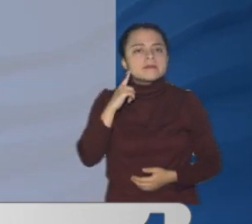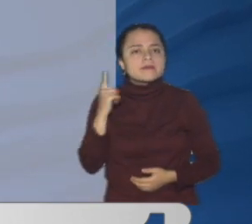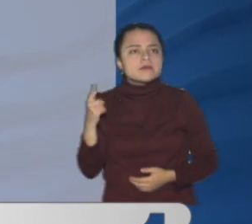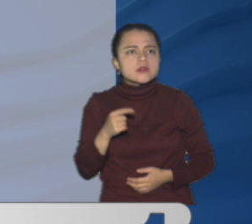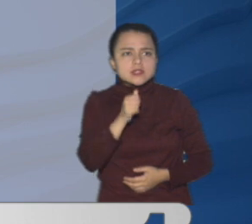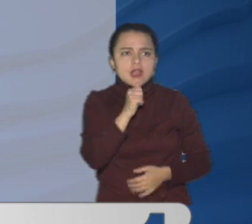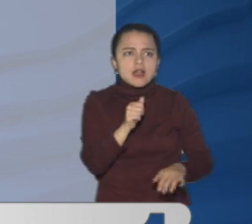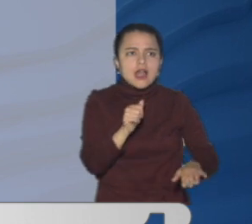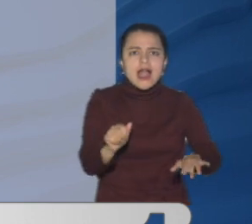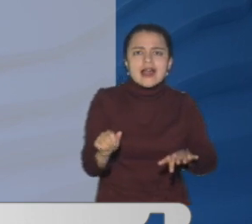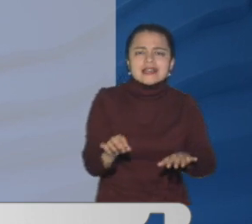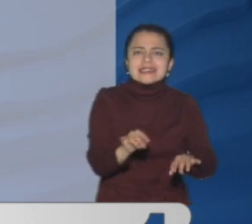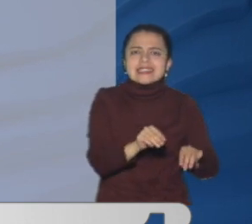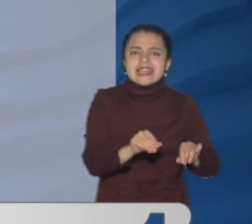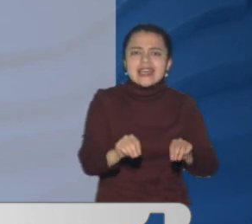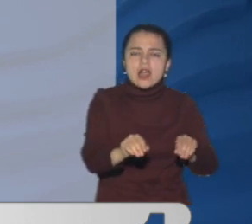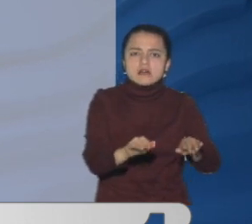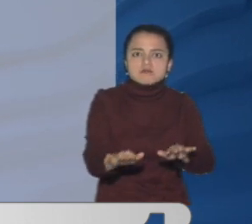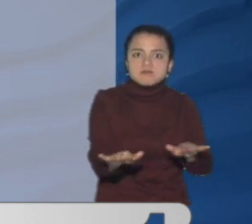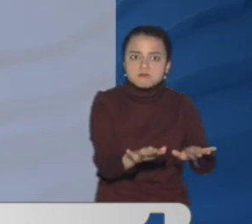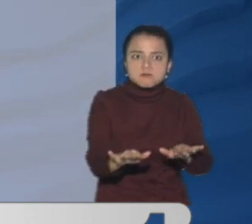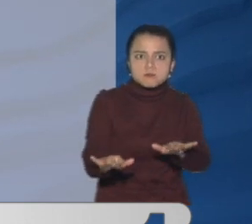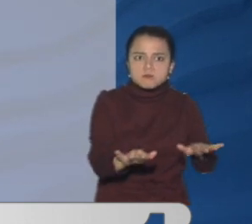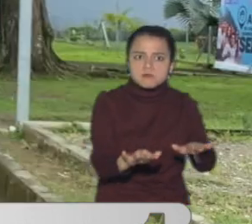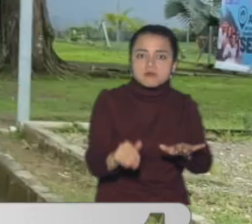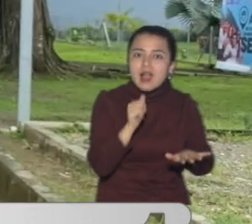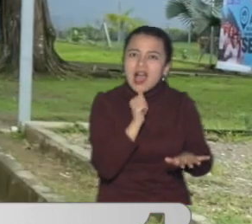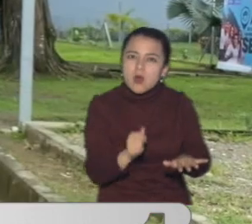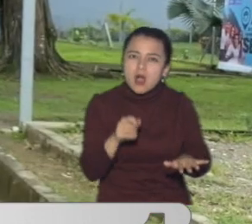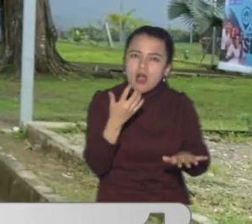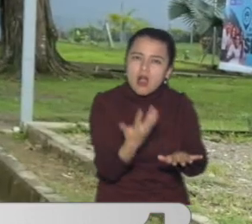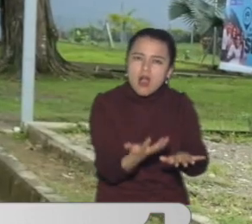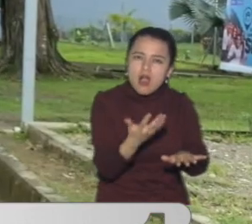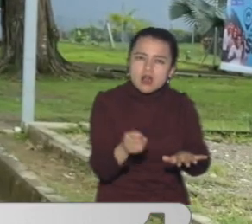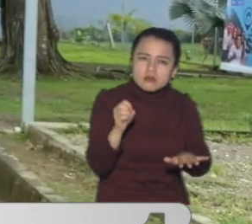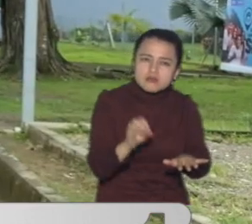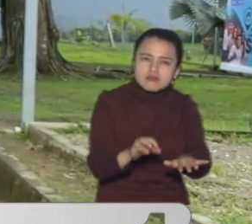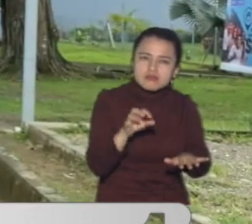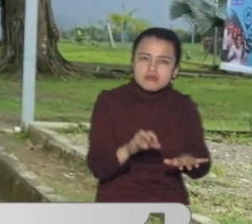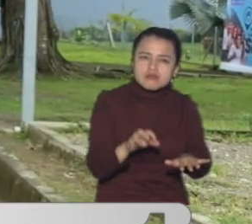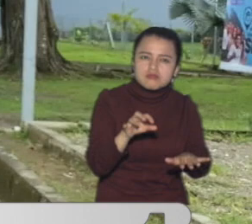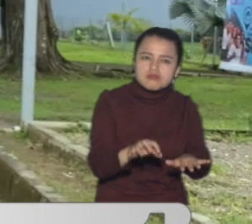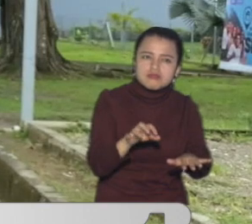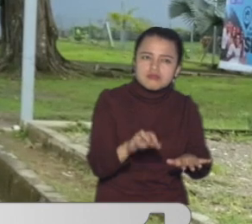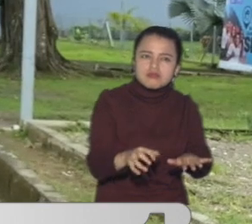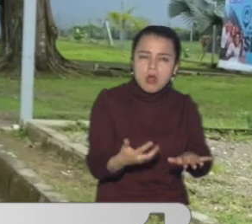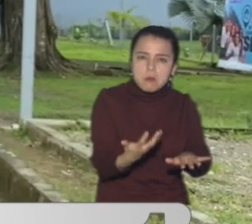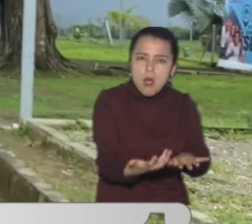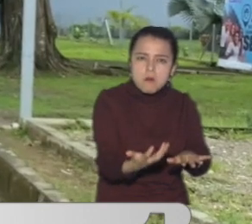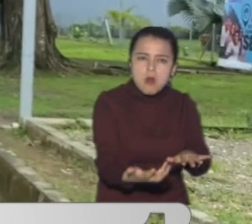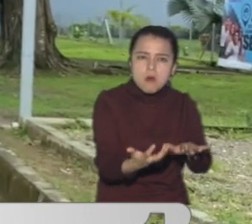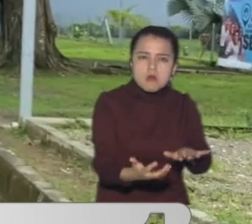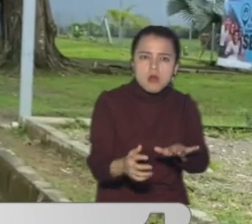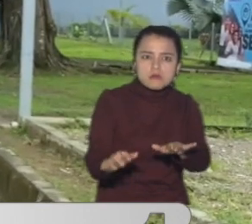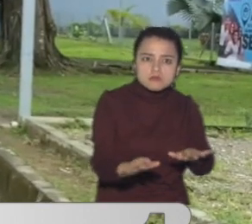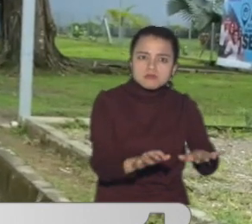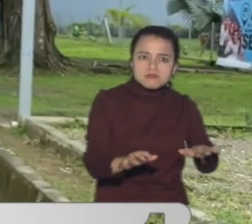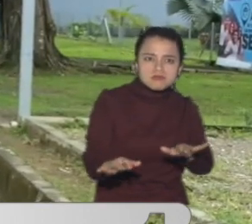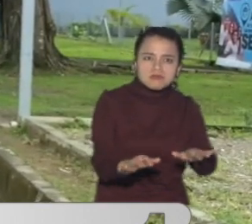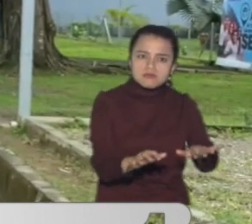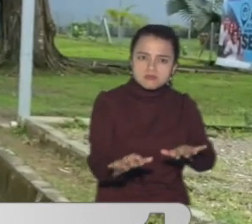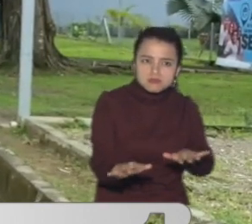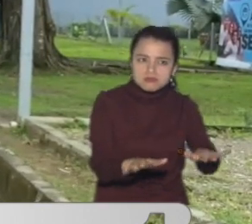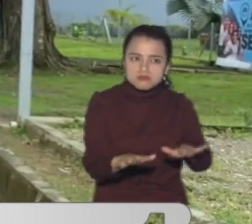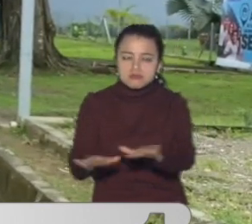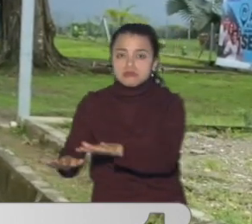también desbordamiento de ríos, generando inundaciones en algunas viviendas y afectación en un tramo, en un